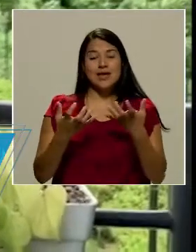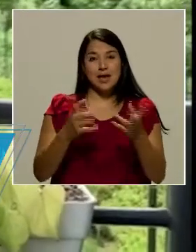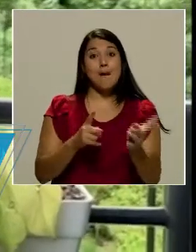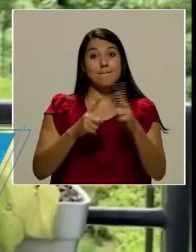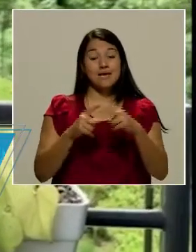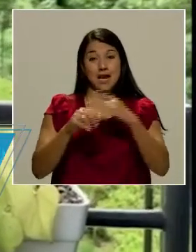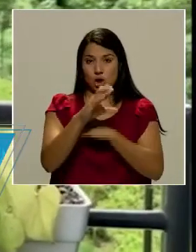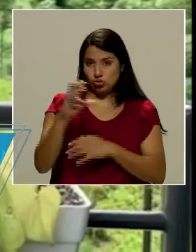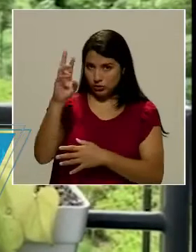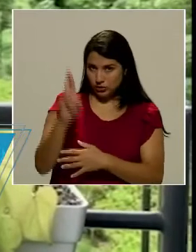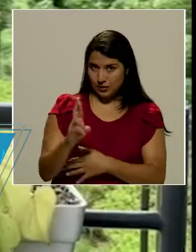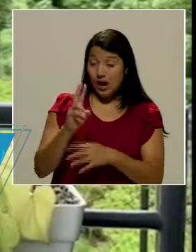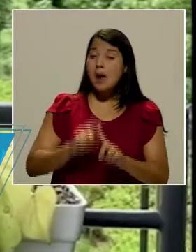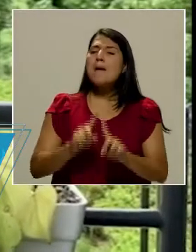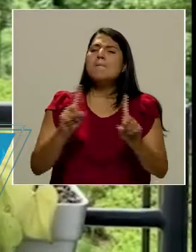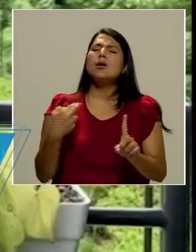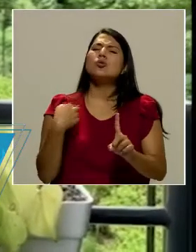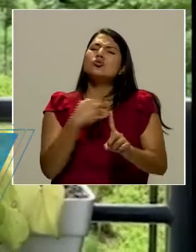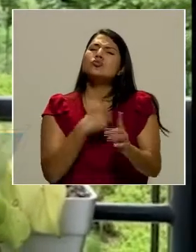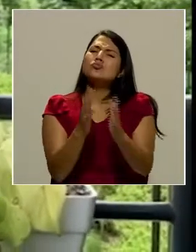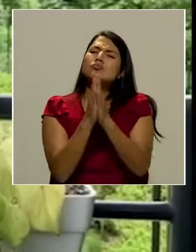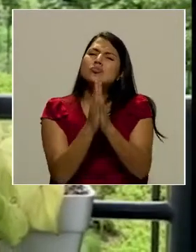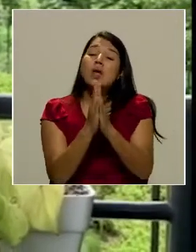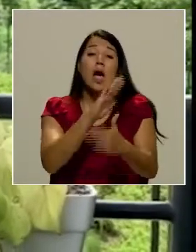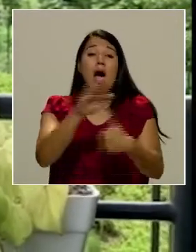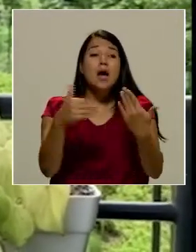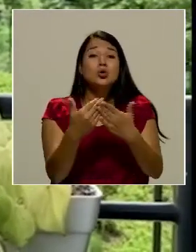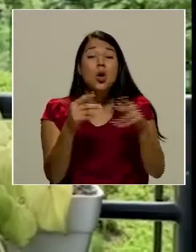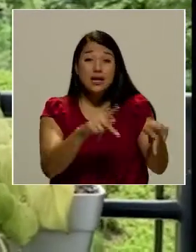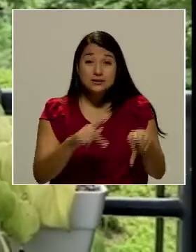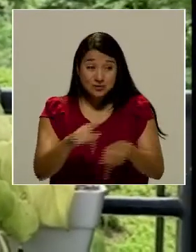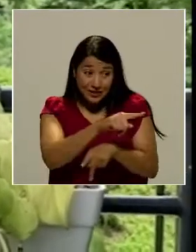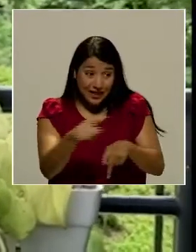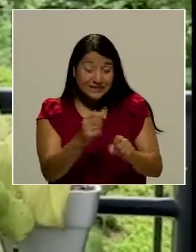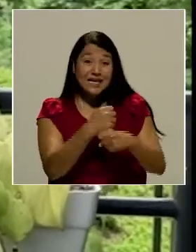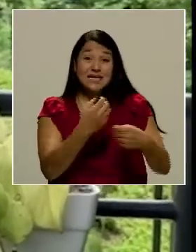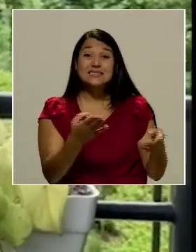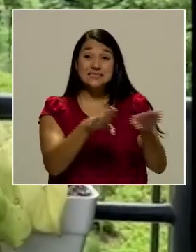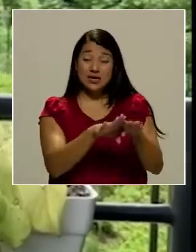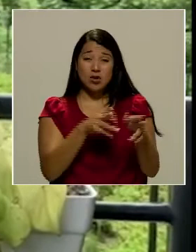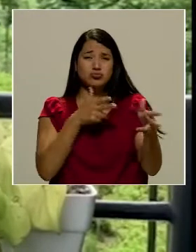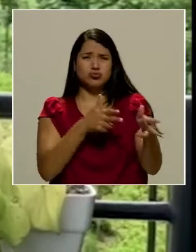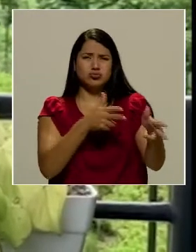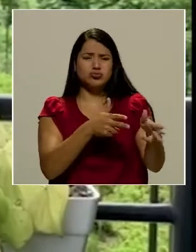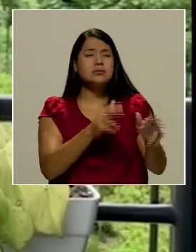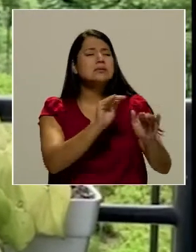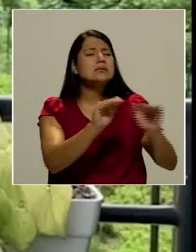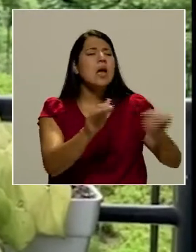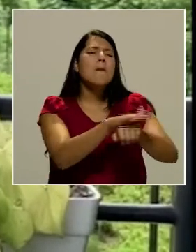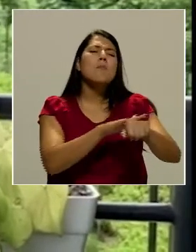Rica. Sin embargo, hacemos un llamado a todas las personas que han estado haciendo bloqueos en estos días para que realmente